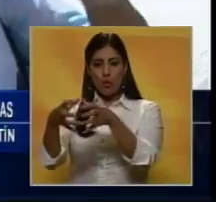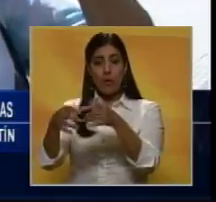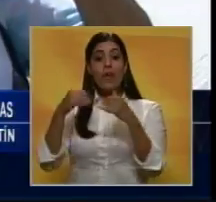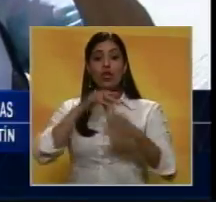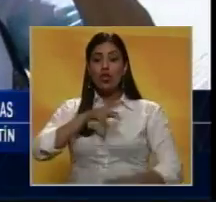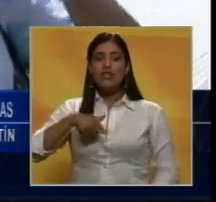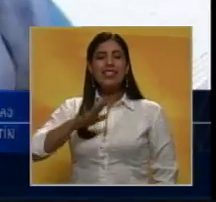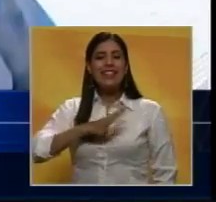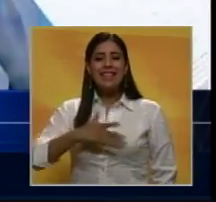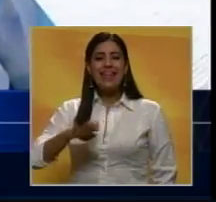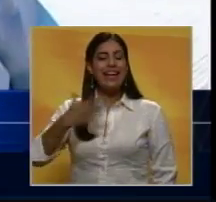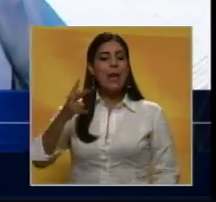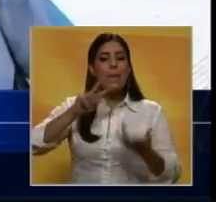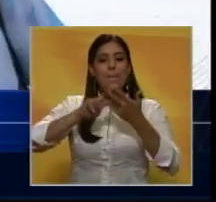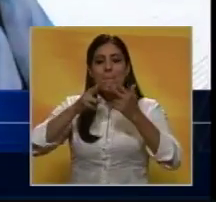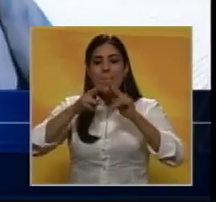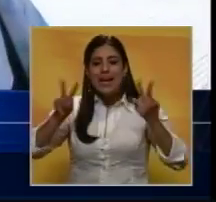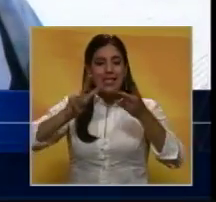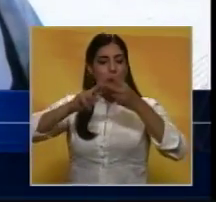Nosotros lo que queremos es paz,